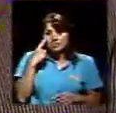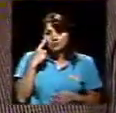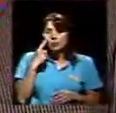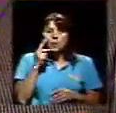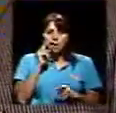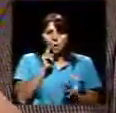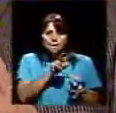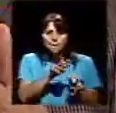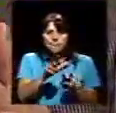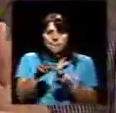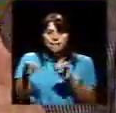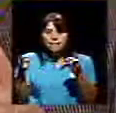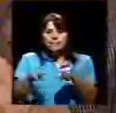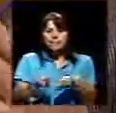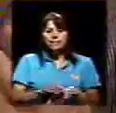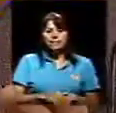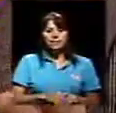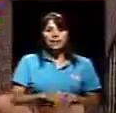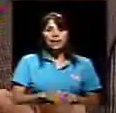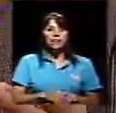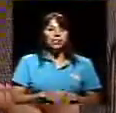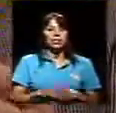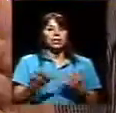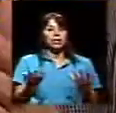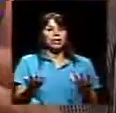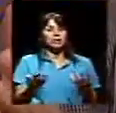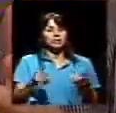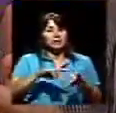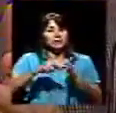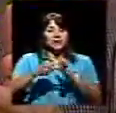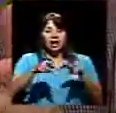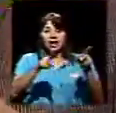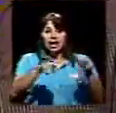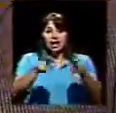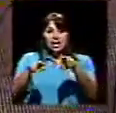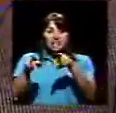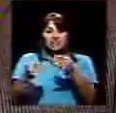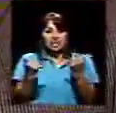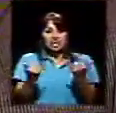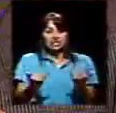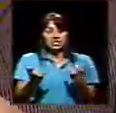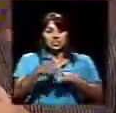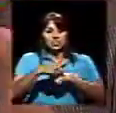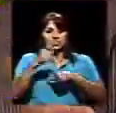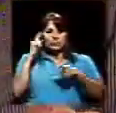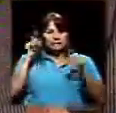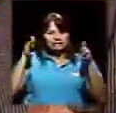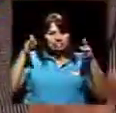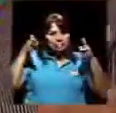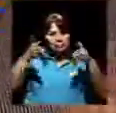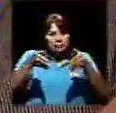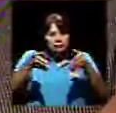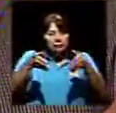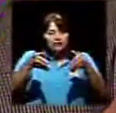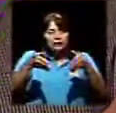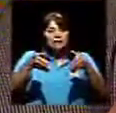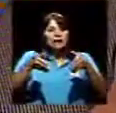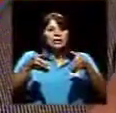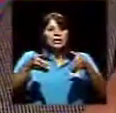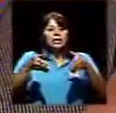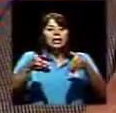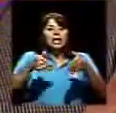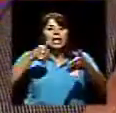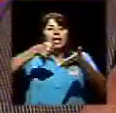cerca, que los partidos realizan durante este tiempo. Es decir, la gente está muy concentrada a nivel de partidos en las elecciones